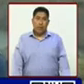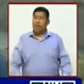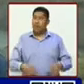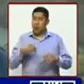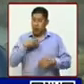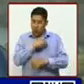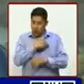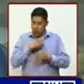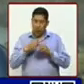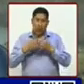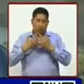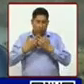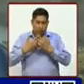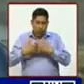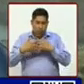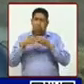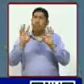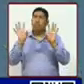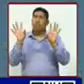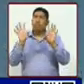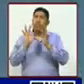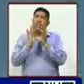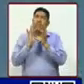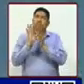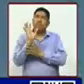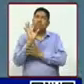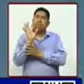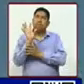Tenemos los equipos más modernos instalados aquí en la represa.